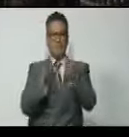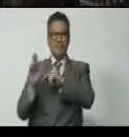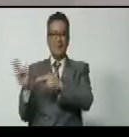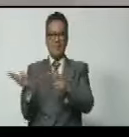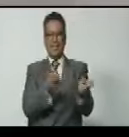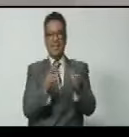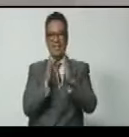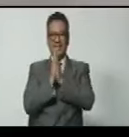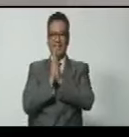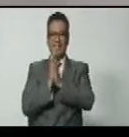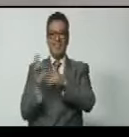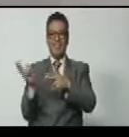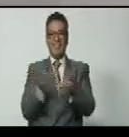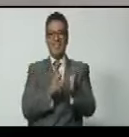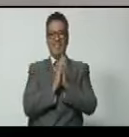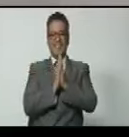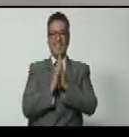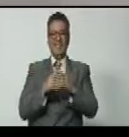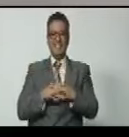Invitadas.